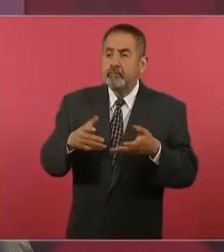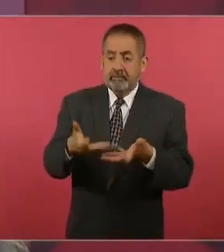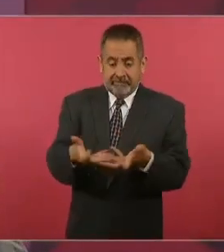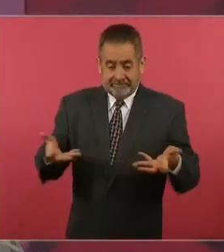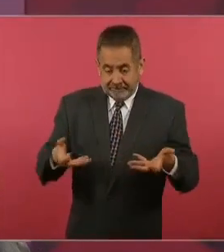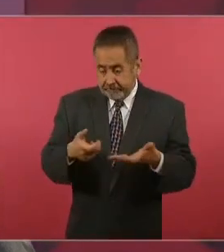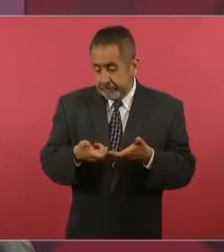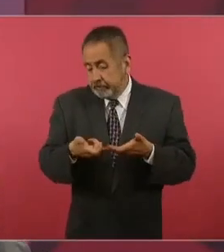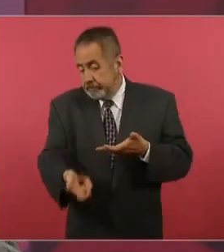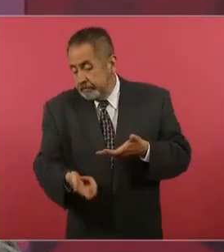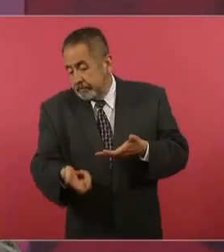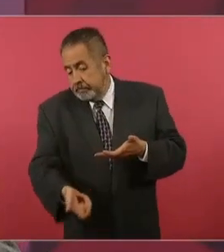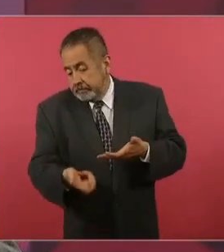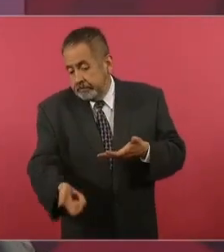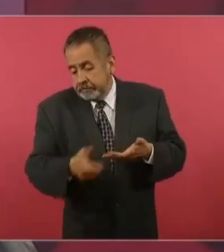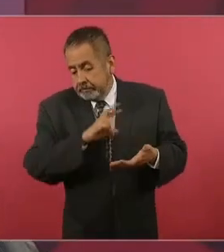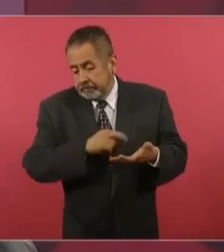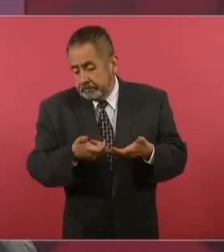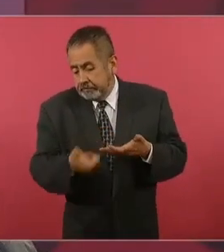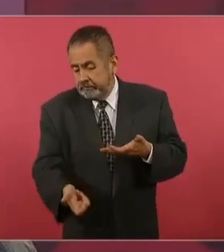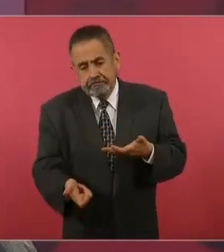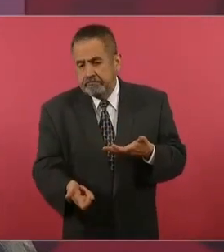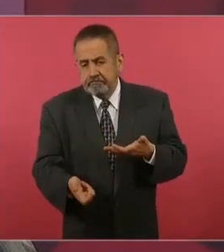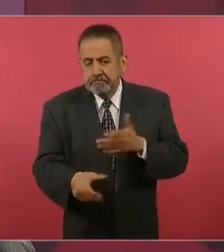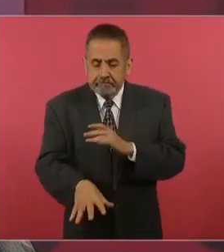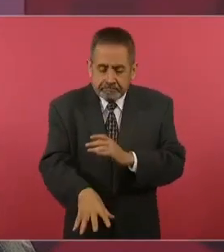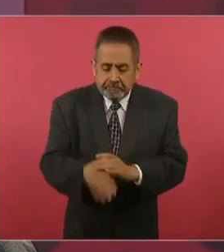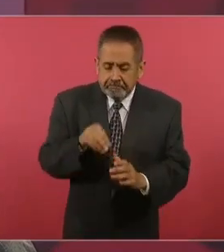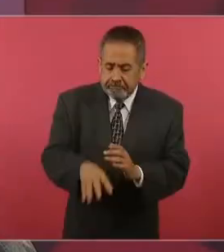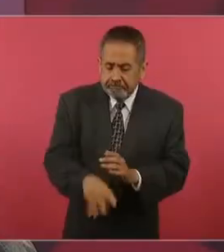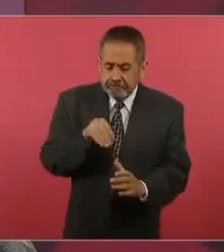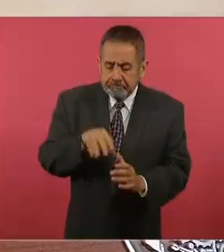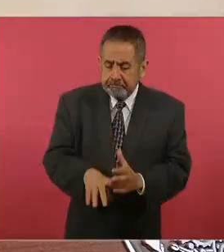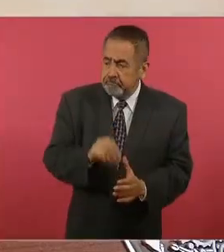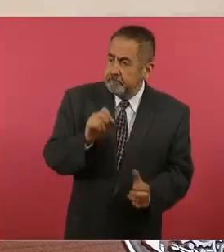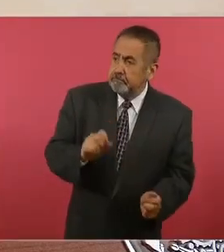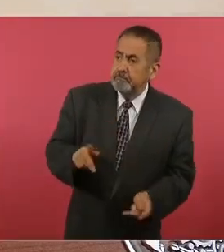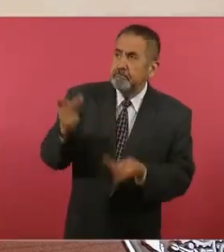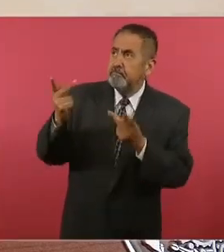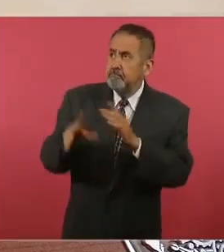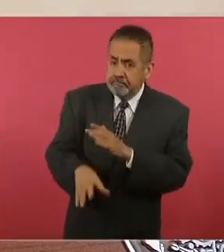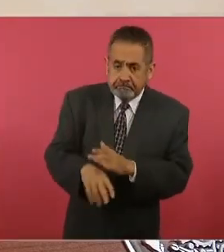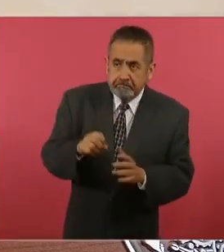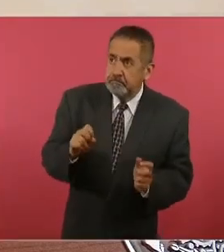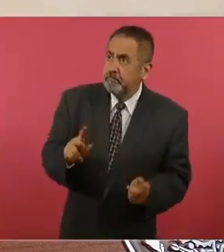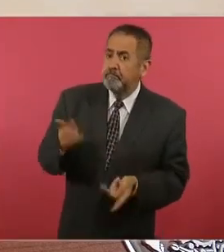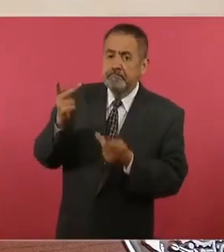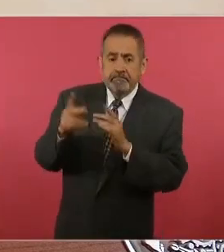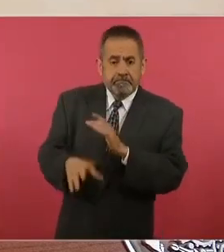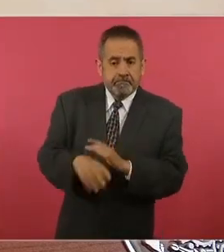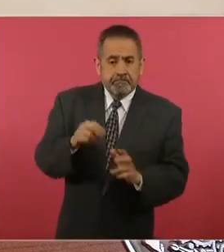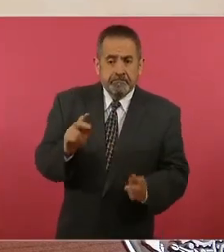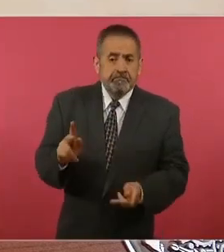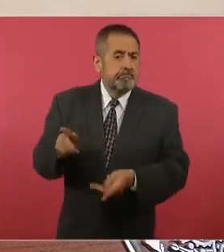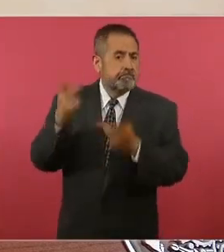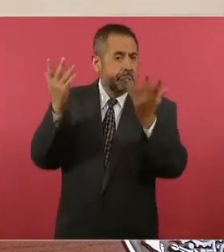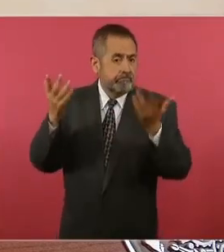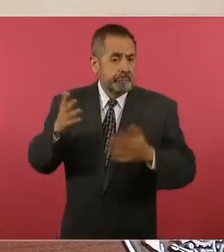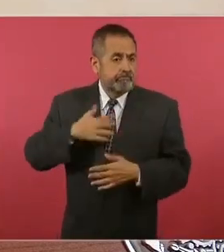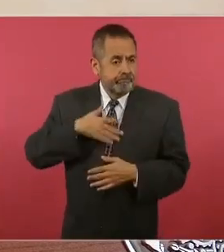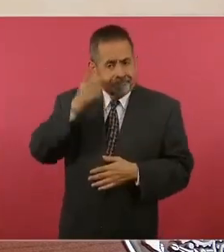a la naturaleza, es extractivo. es algo que nos